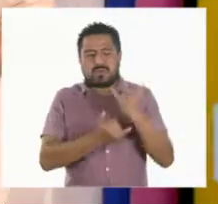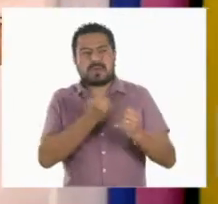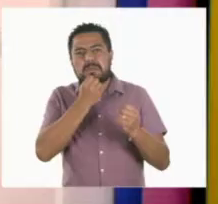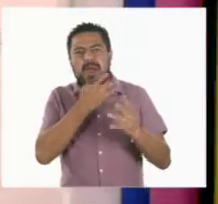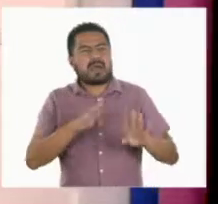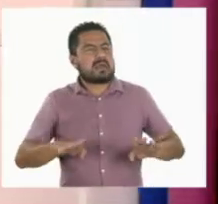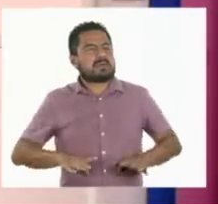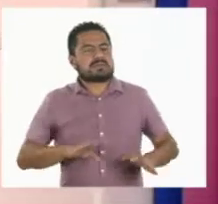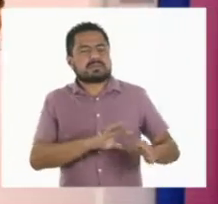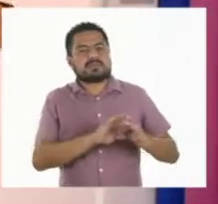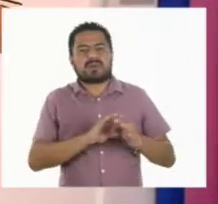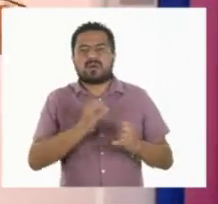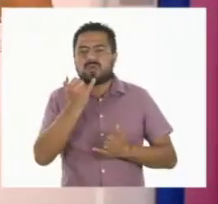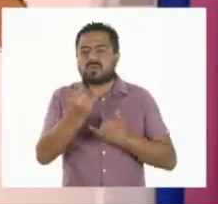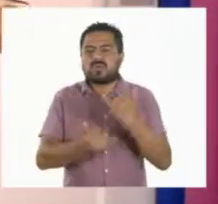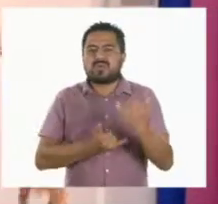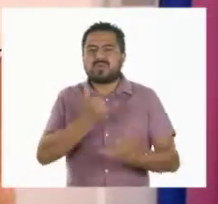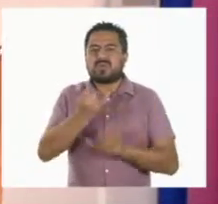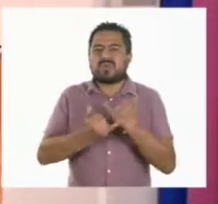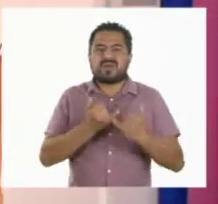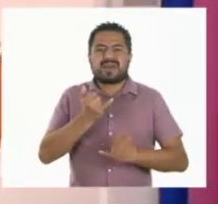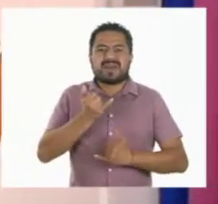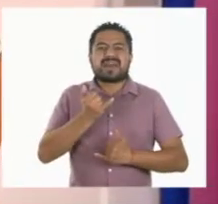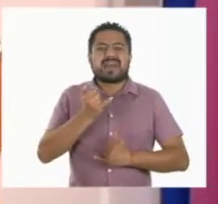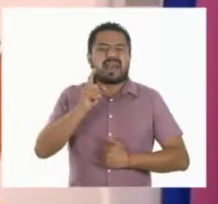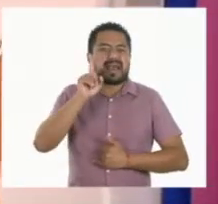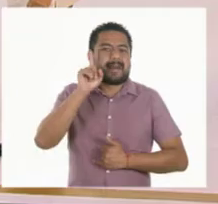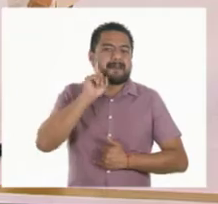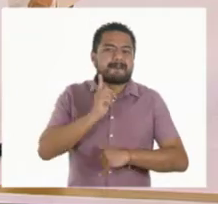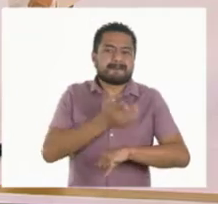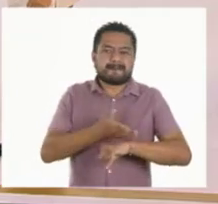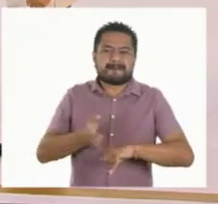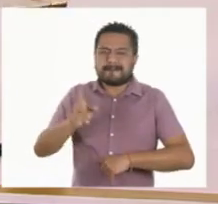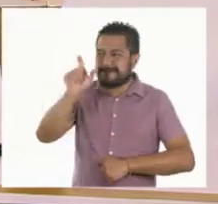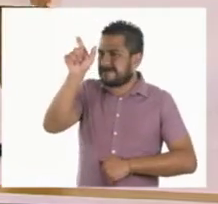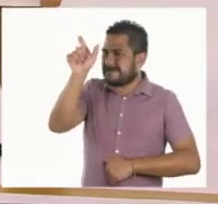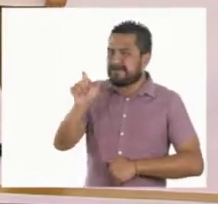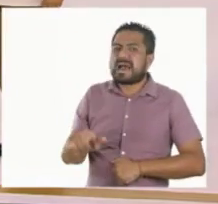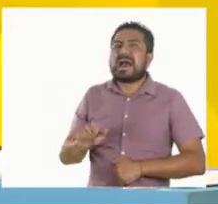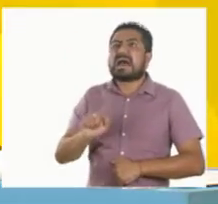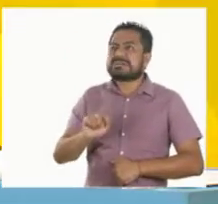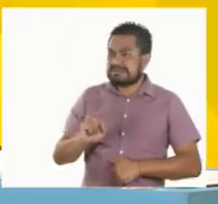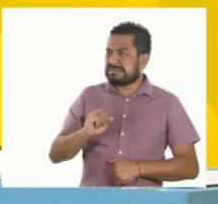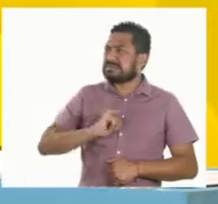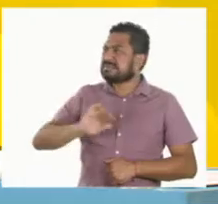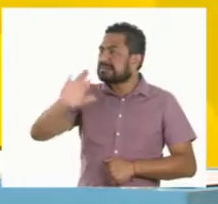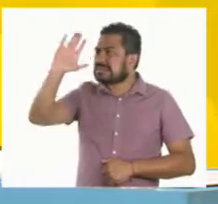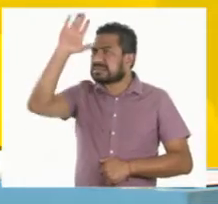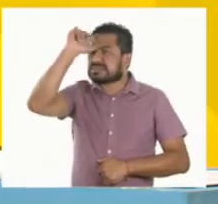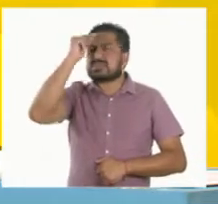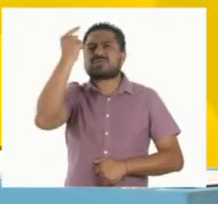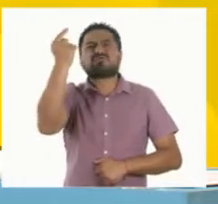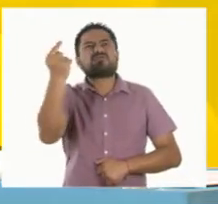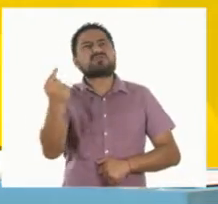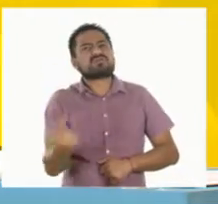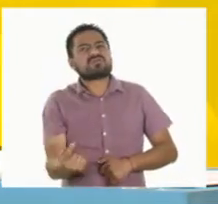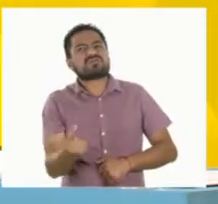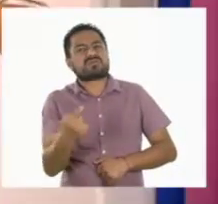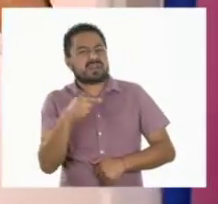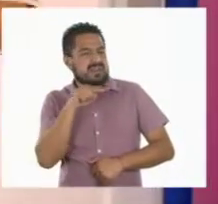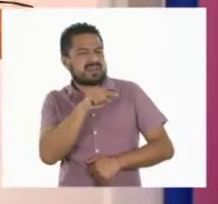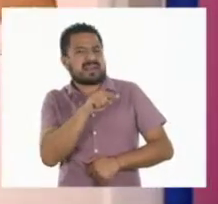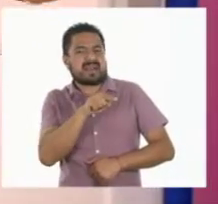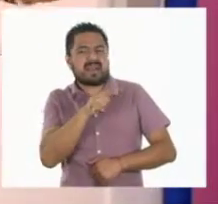que se llama el juego de la Doña Blanca. ¿Lo conoces? ¡Uy, sí! Desde niña lo jugaba. Ah, bueno. El juego de la Doña